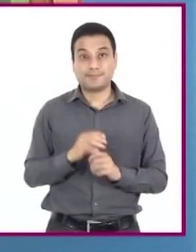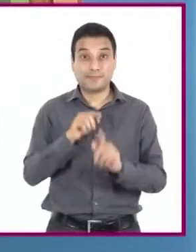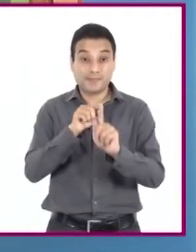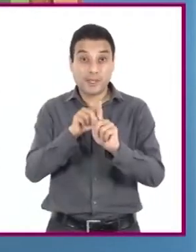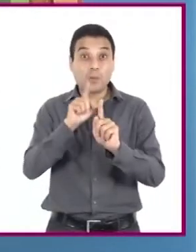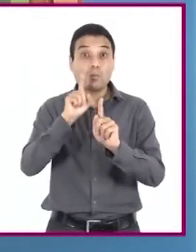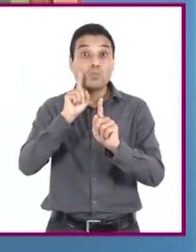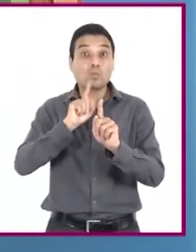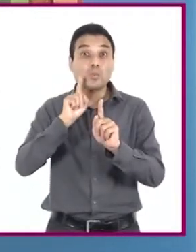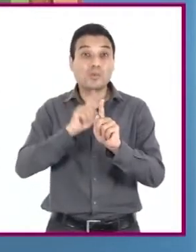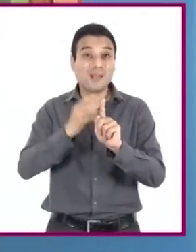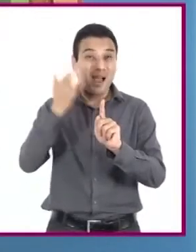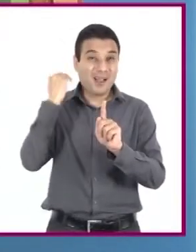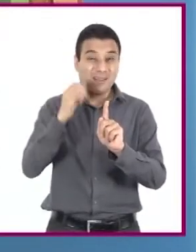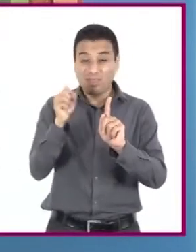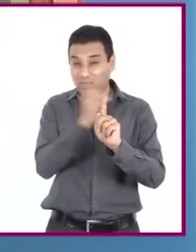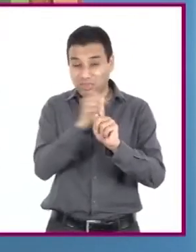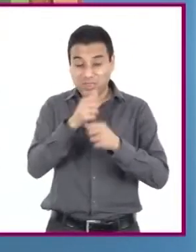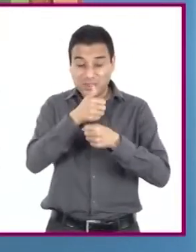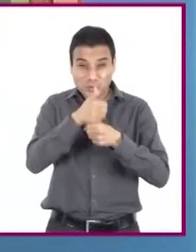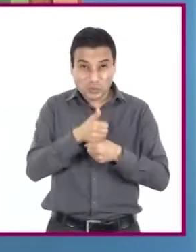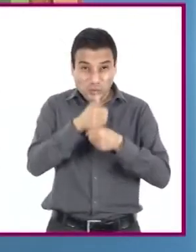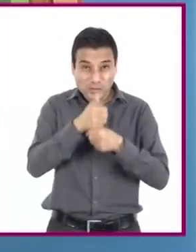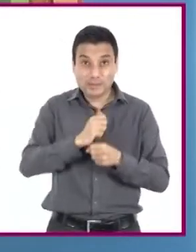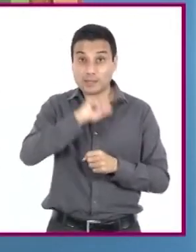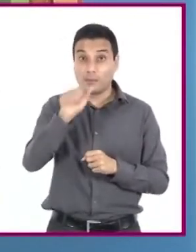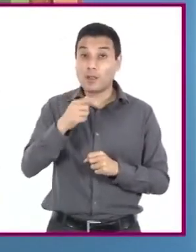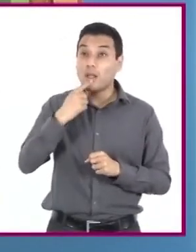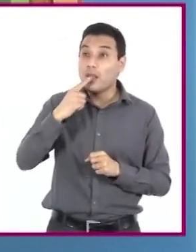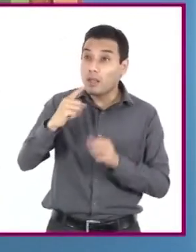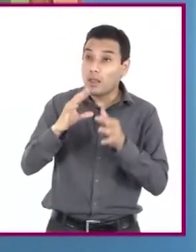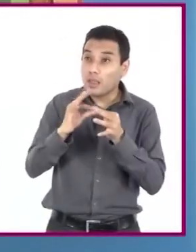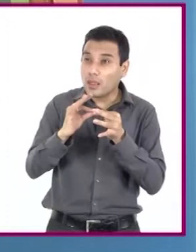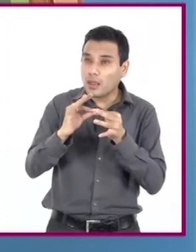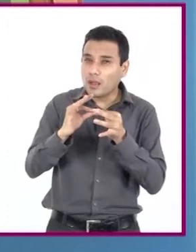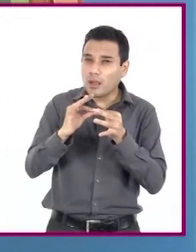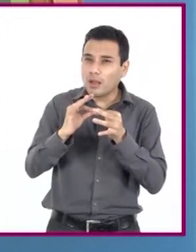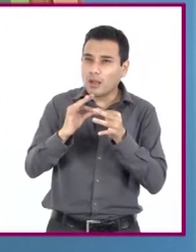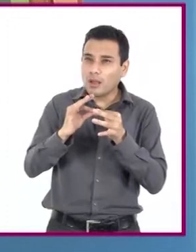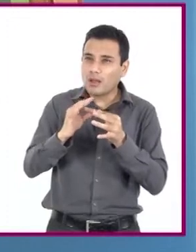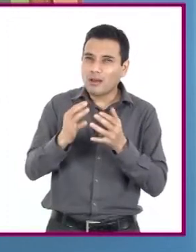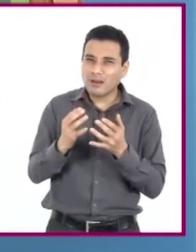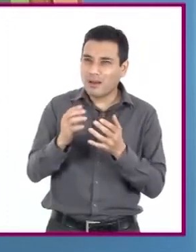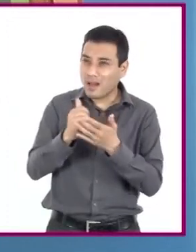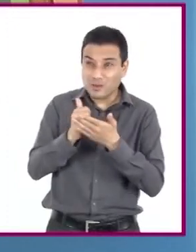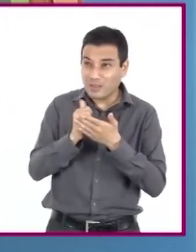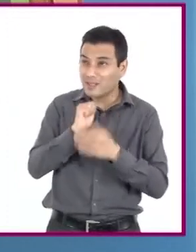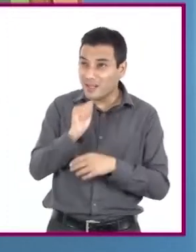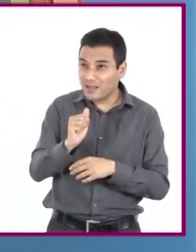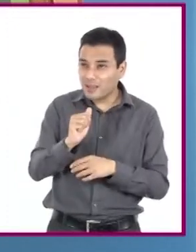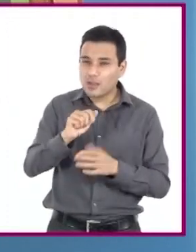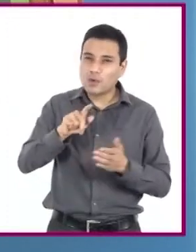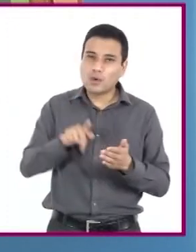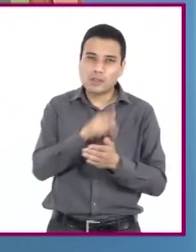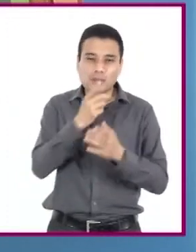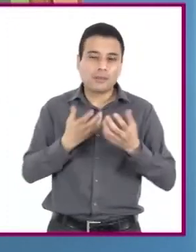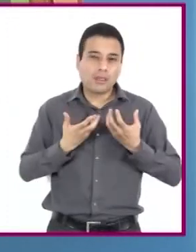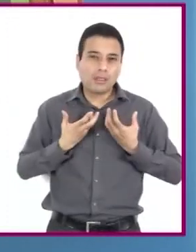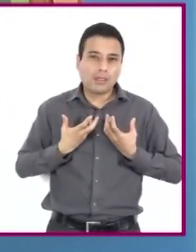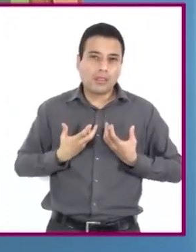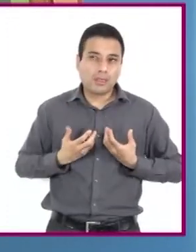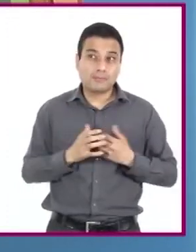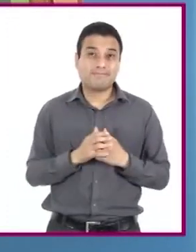sienta culpable por recibir o cuestionar la violencia. Lamentablemente, son opiniones comunes